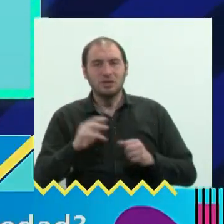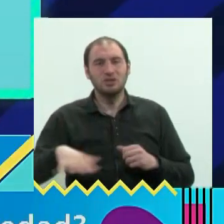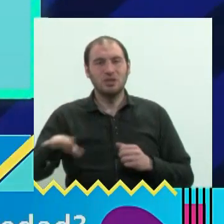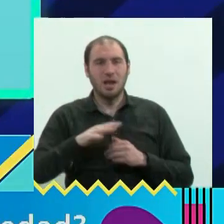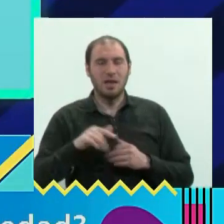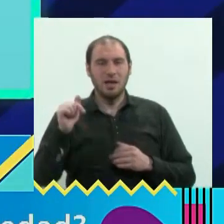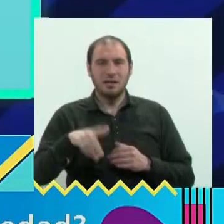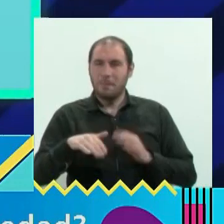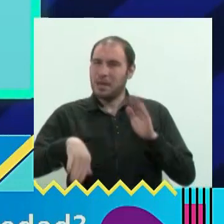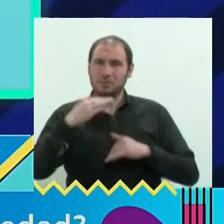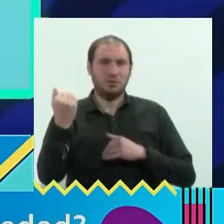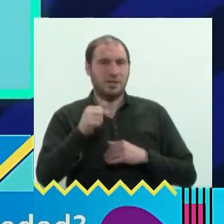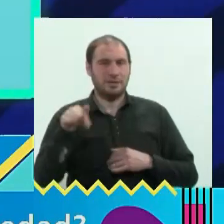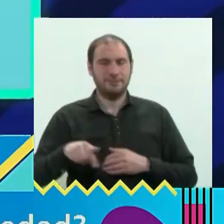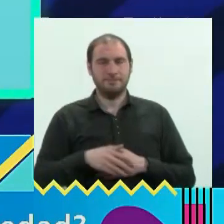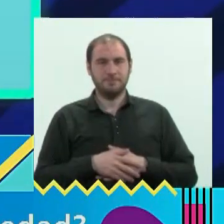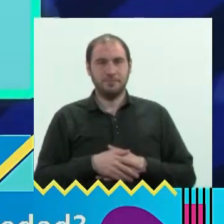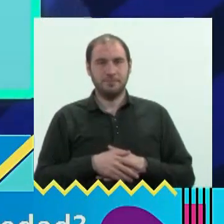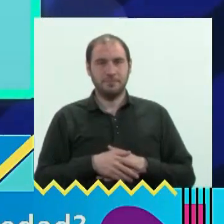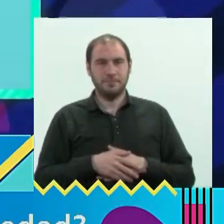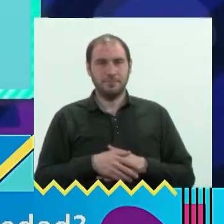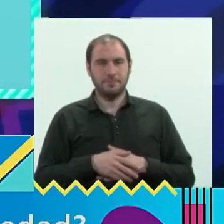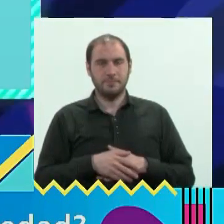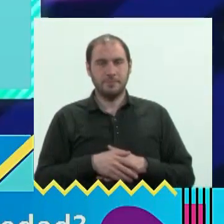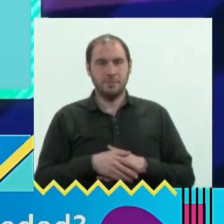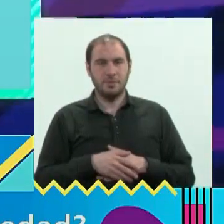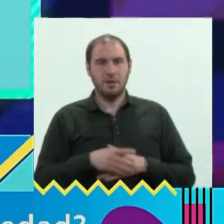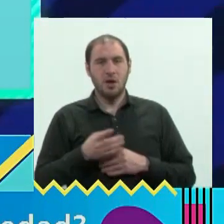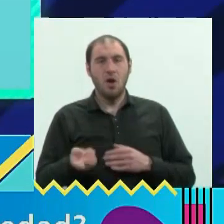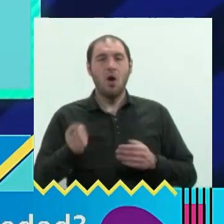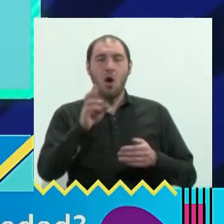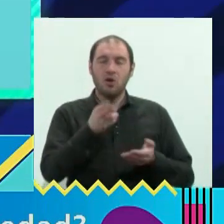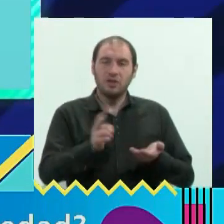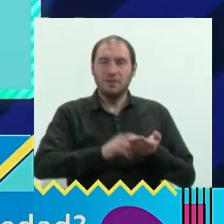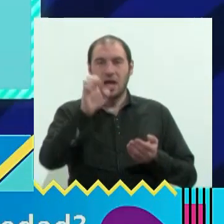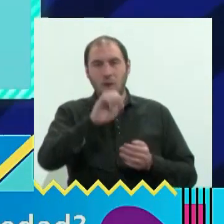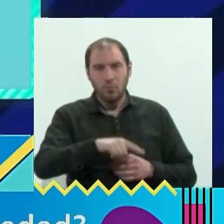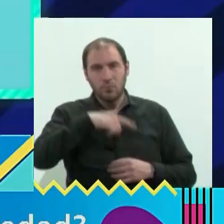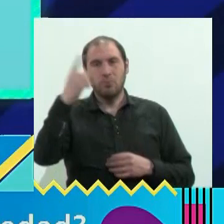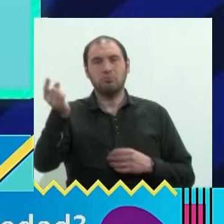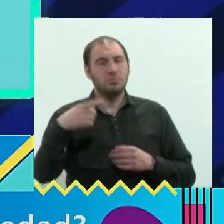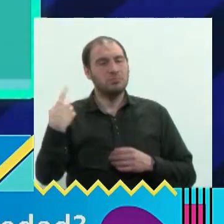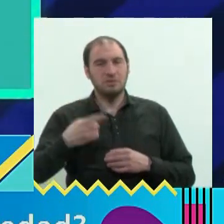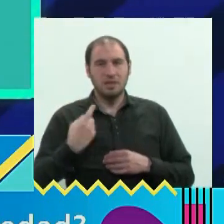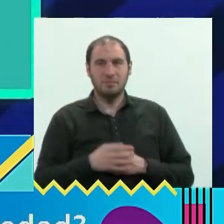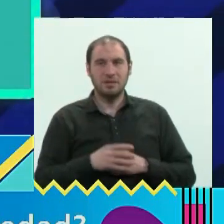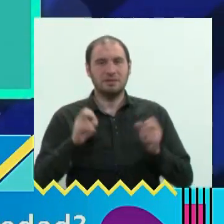ser dominante, fundamental, ¿no? Por tanto, al volver a Europa, siempre de alguna manera la parte tecnológica, la